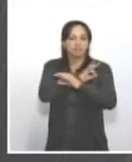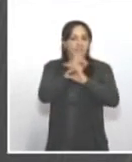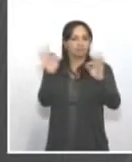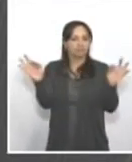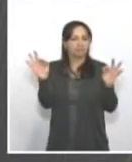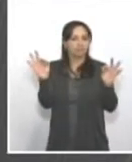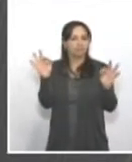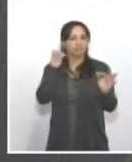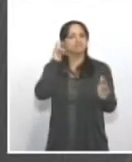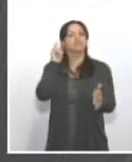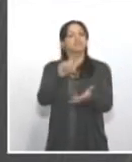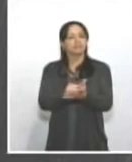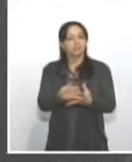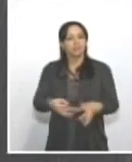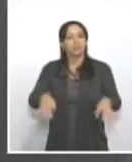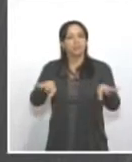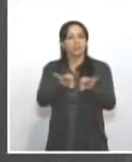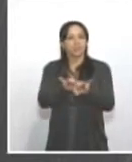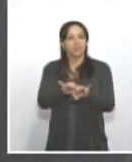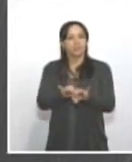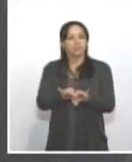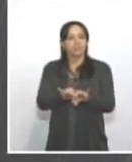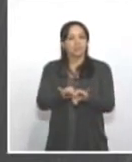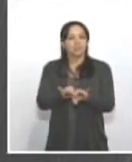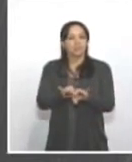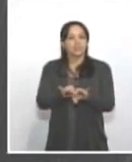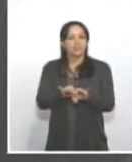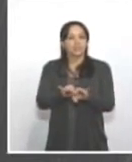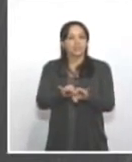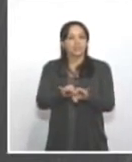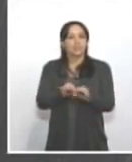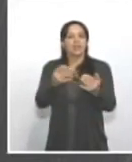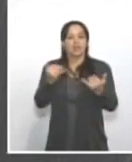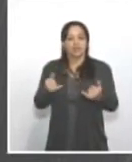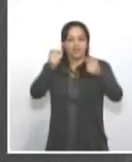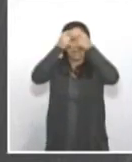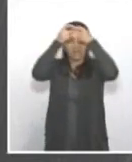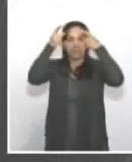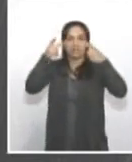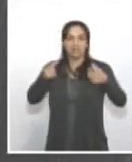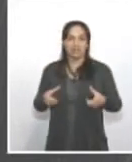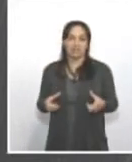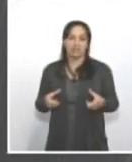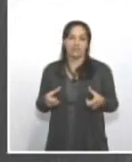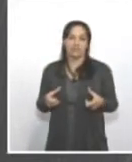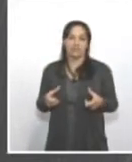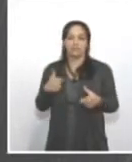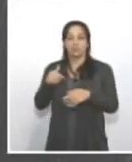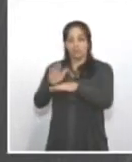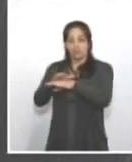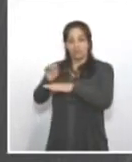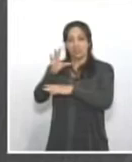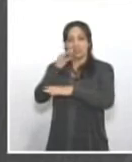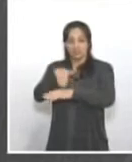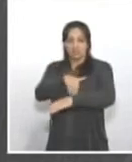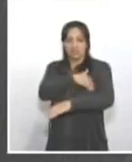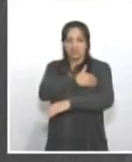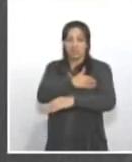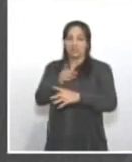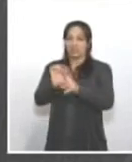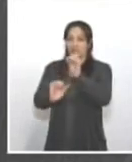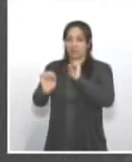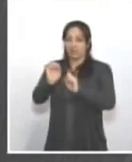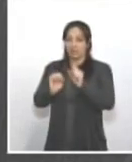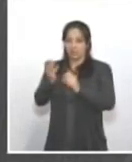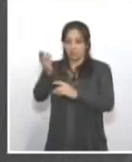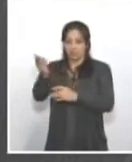Es muy importante la presencia del Estado, señor ministro de la Defensa, usted